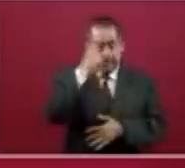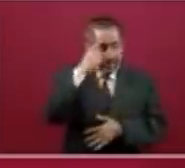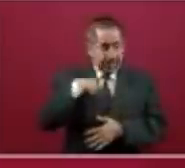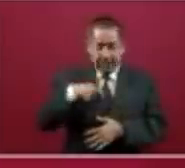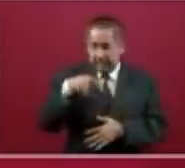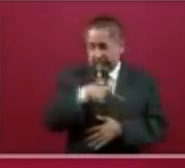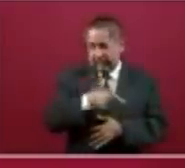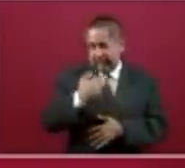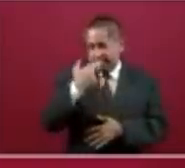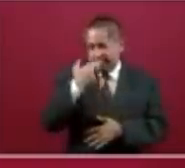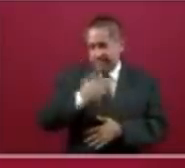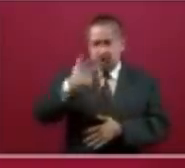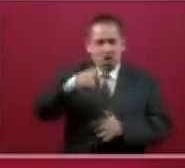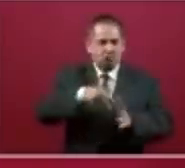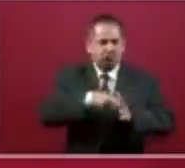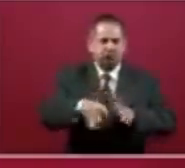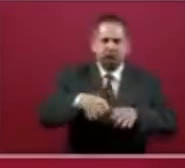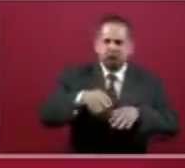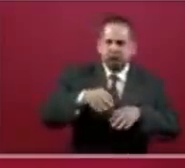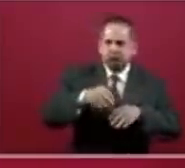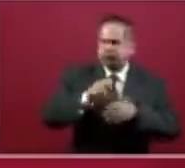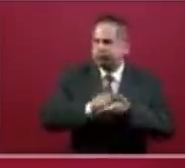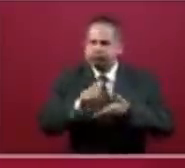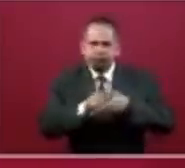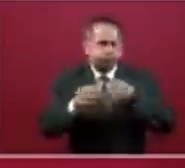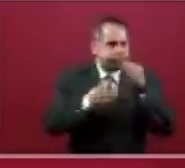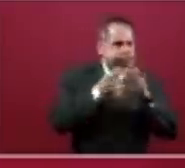mejor periodista, y vaya que